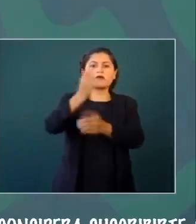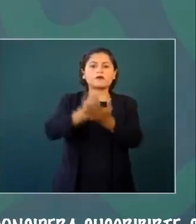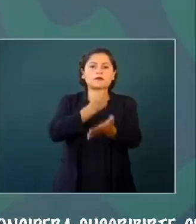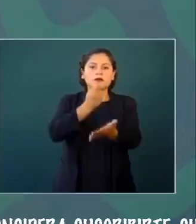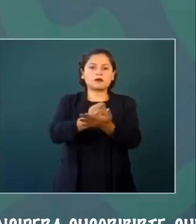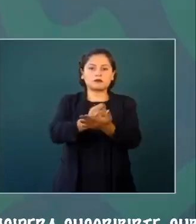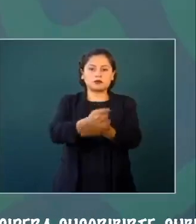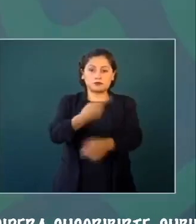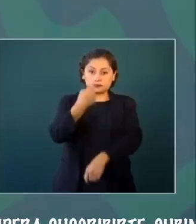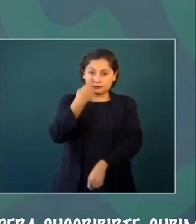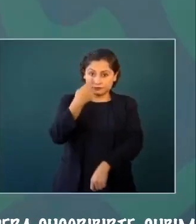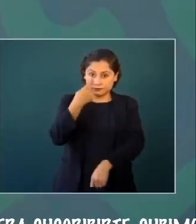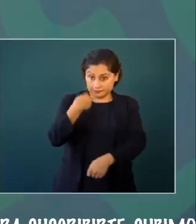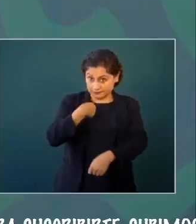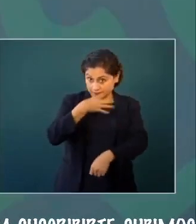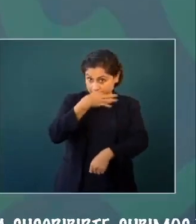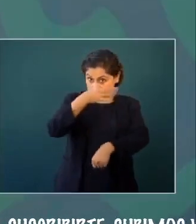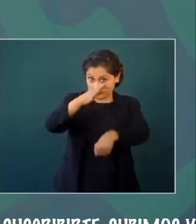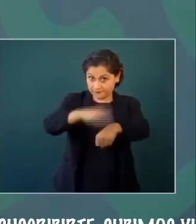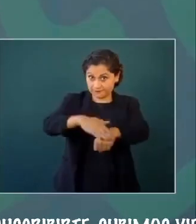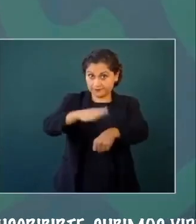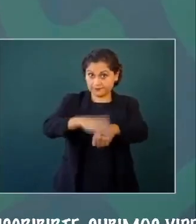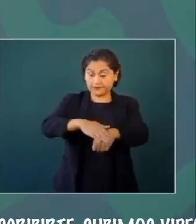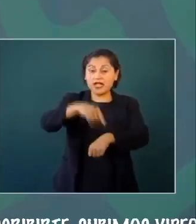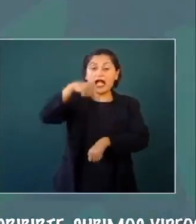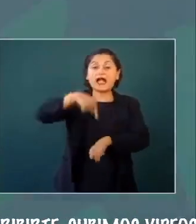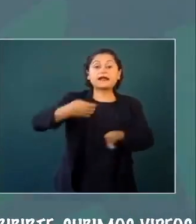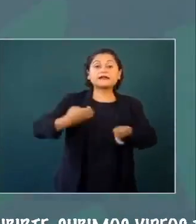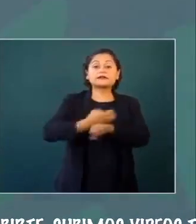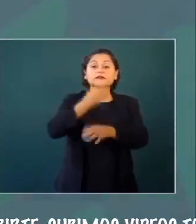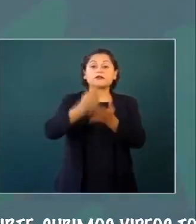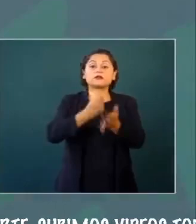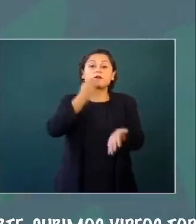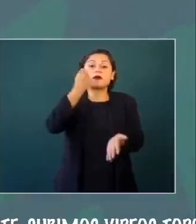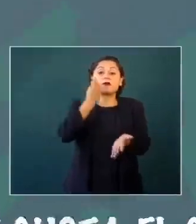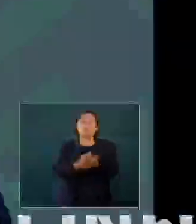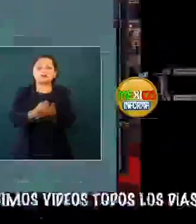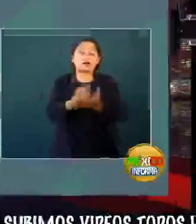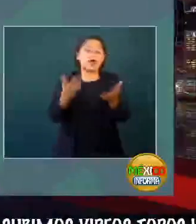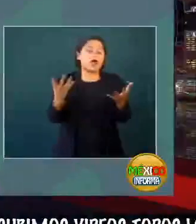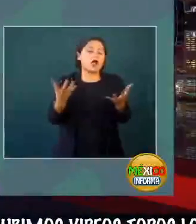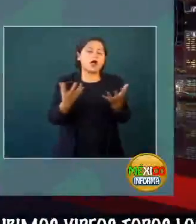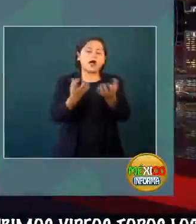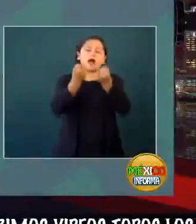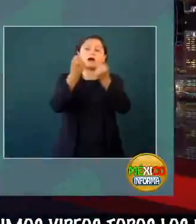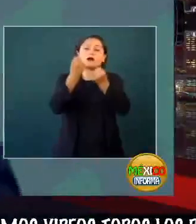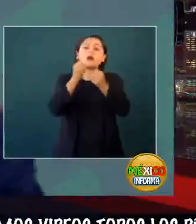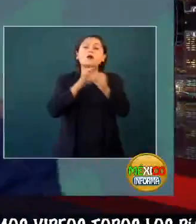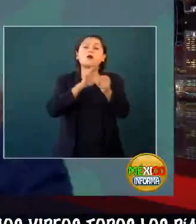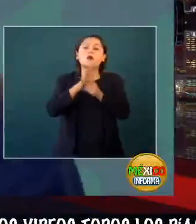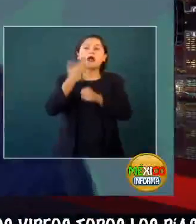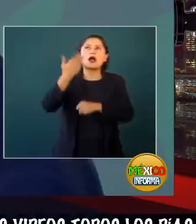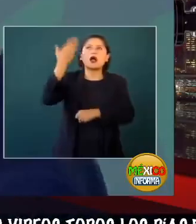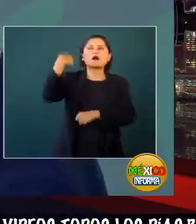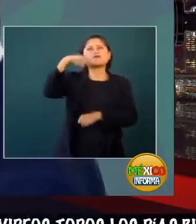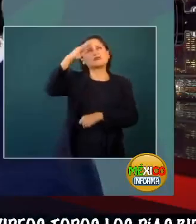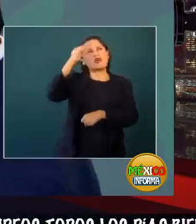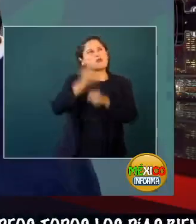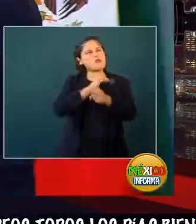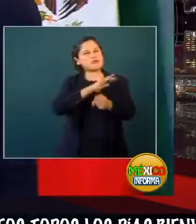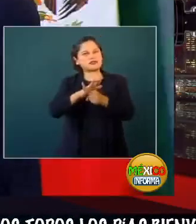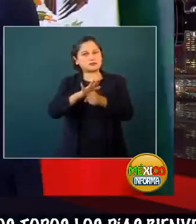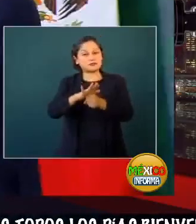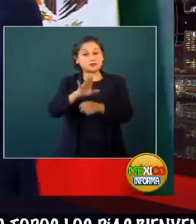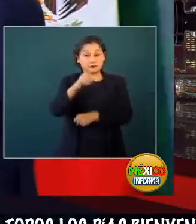decirles agua aquí logramos algo que para muchos era imposible y algo señor presidente